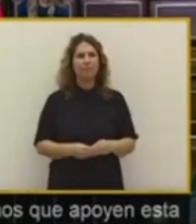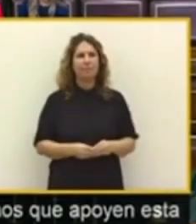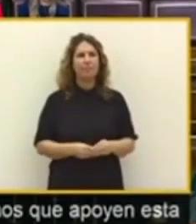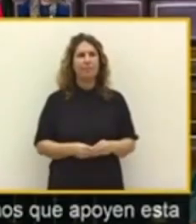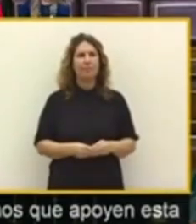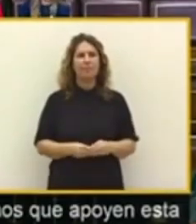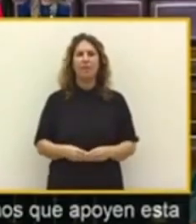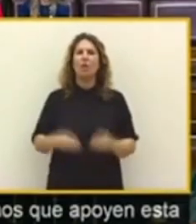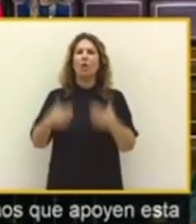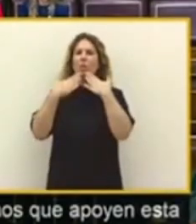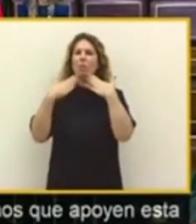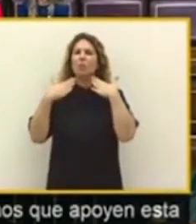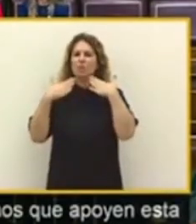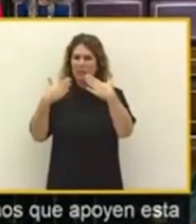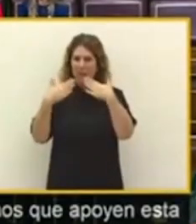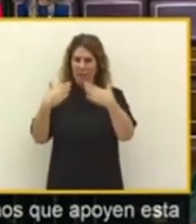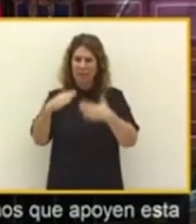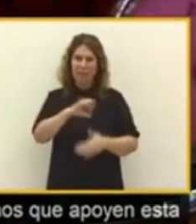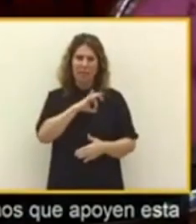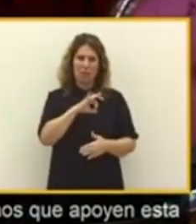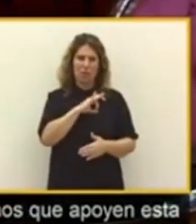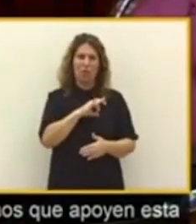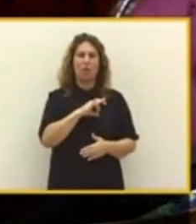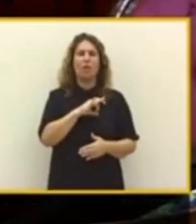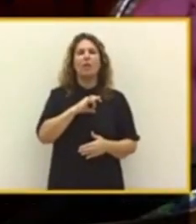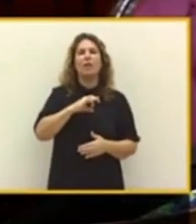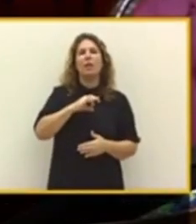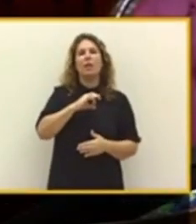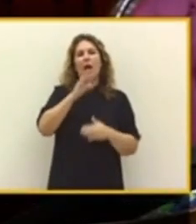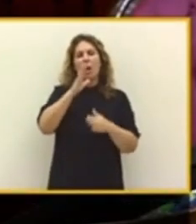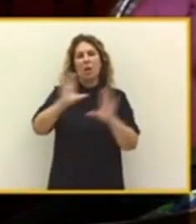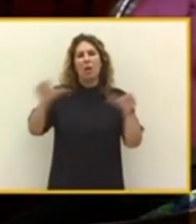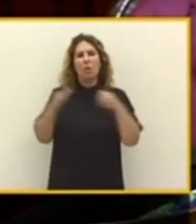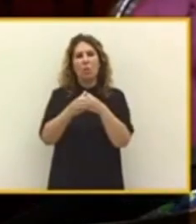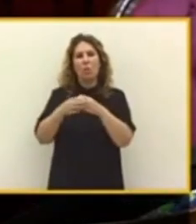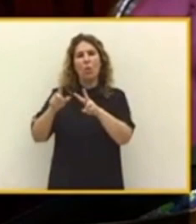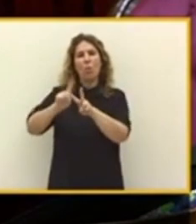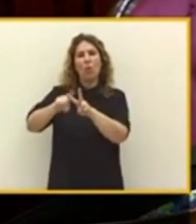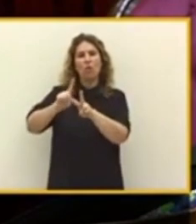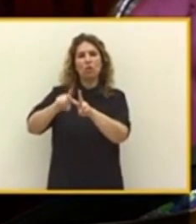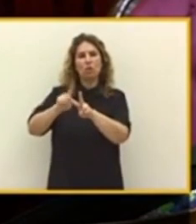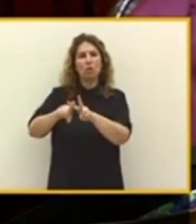gracias por parte del grupo parlamentario Bosch